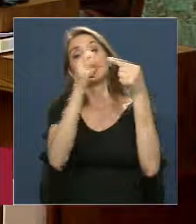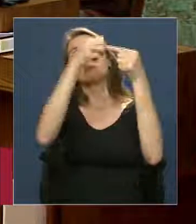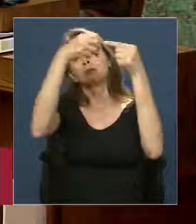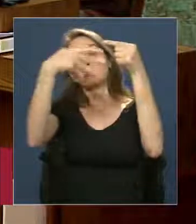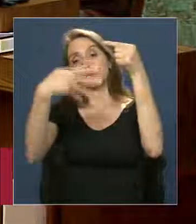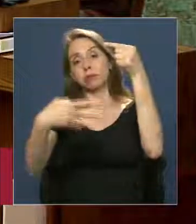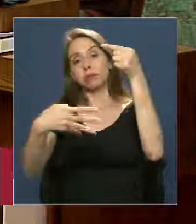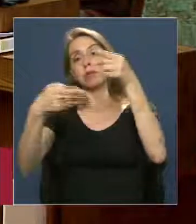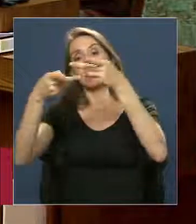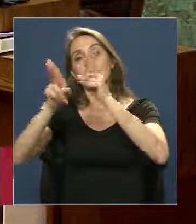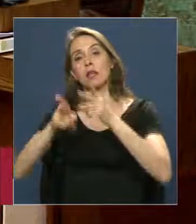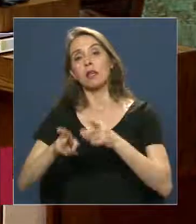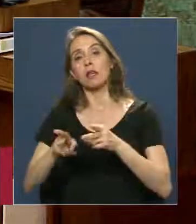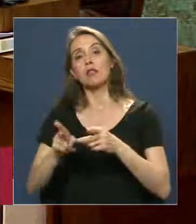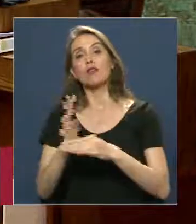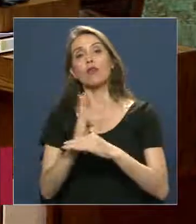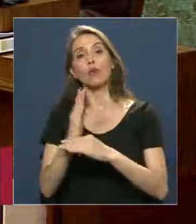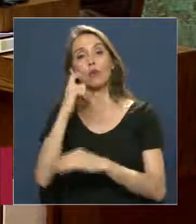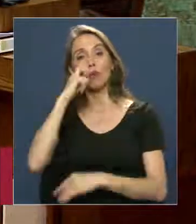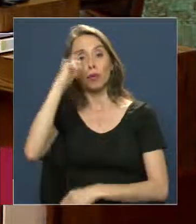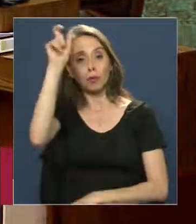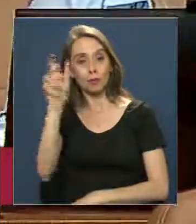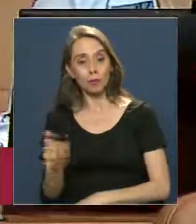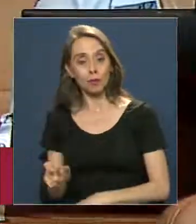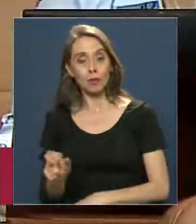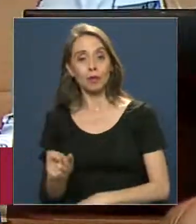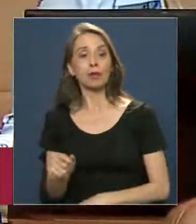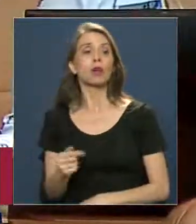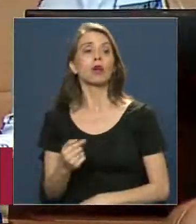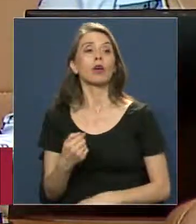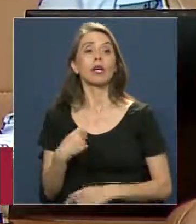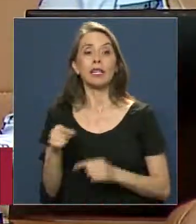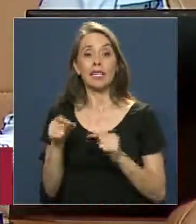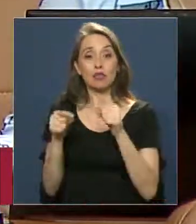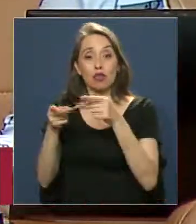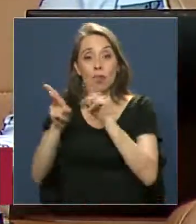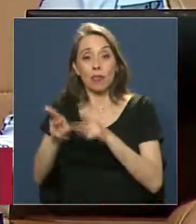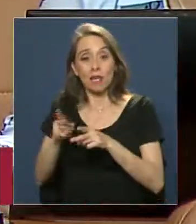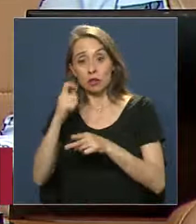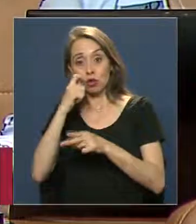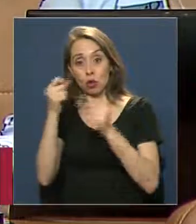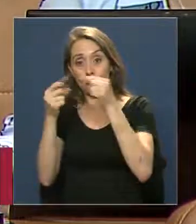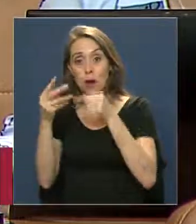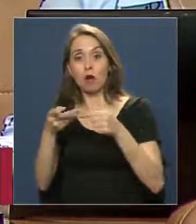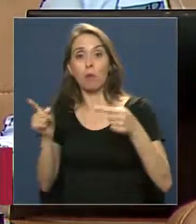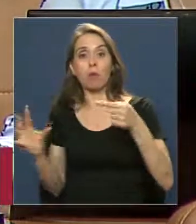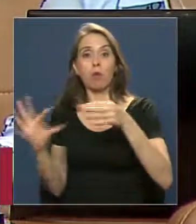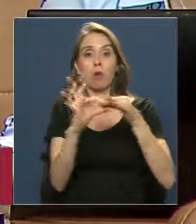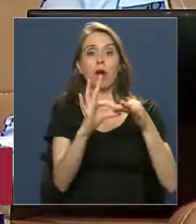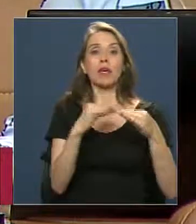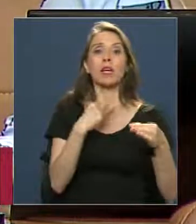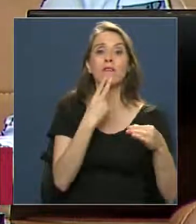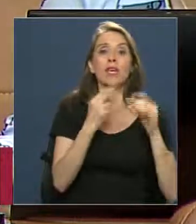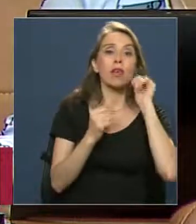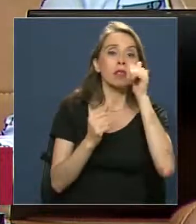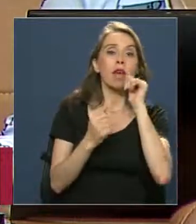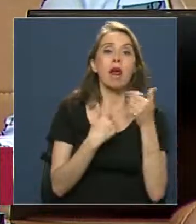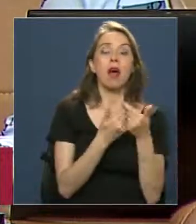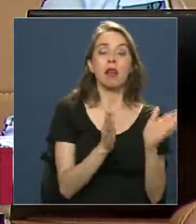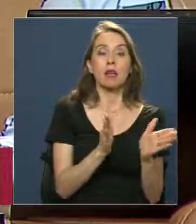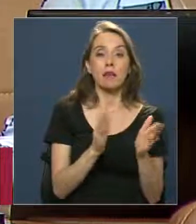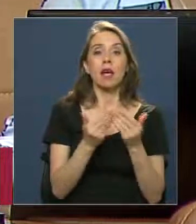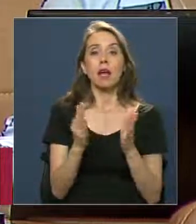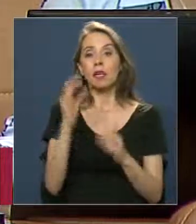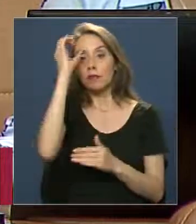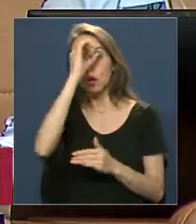derechos fundamentales que nos permiten ejercer esta libertad en nuestra vida diaria. El derecho a la libertad de expresión o de opinión,